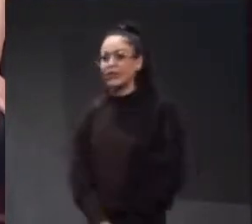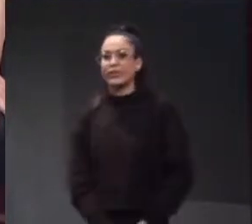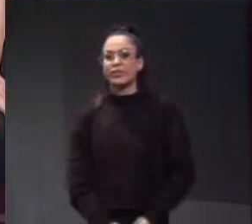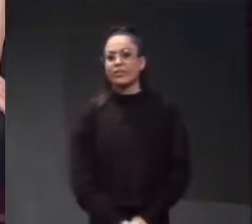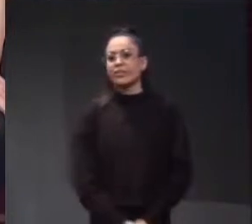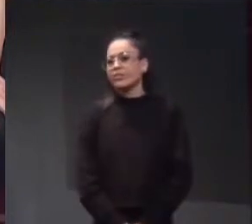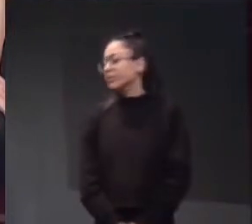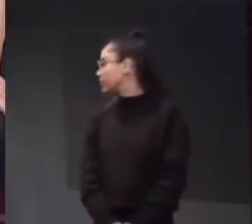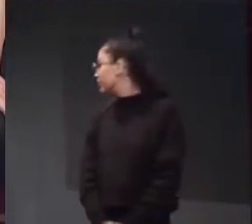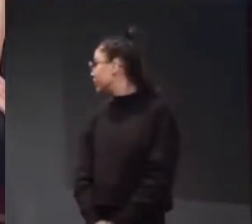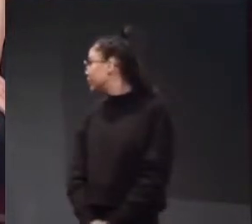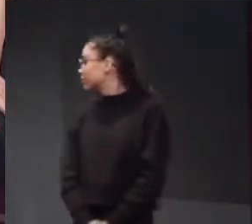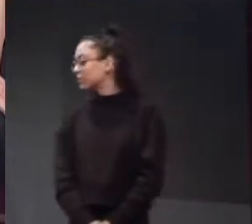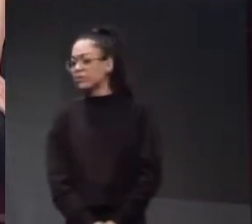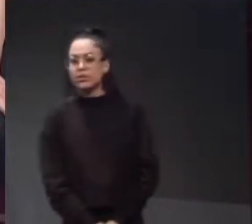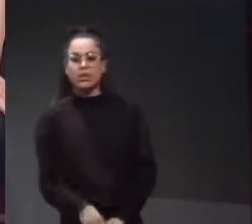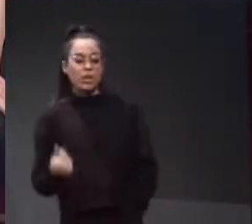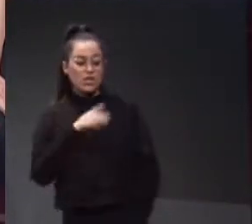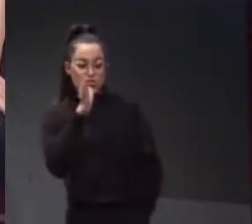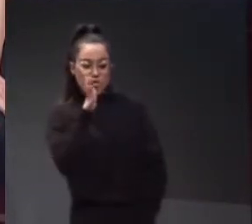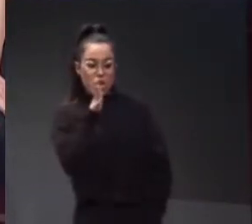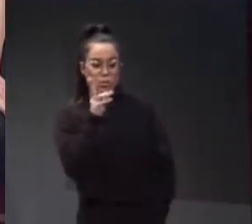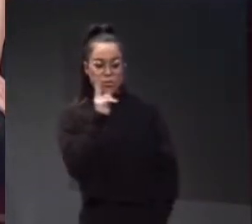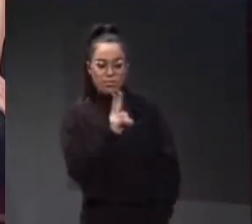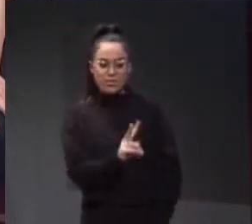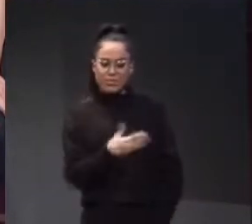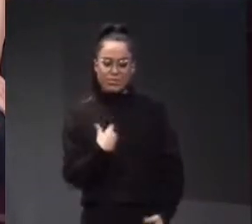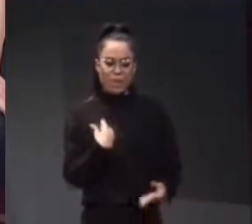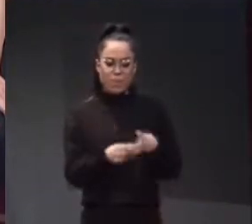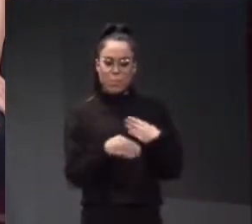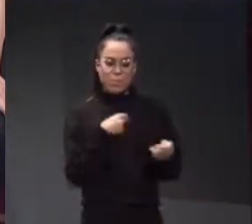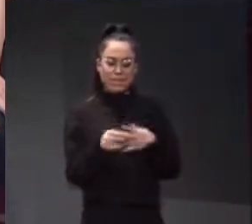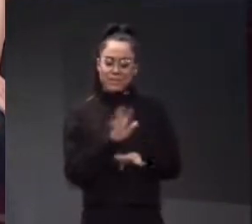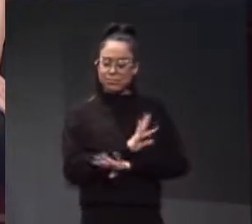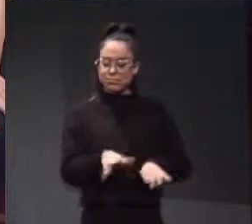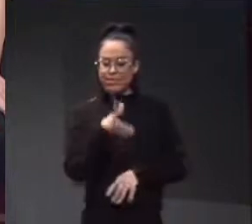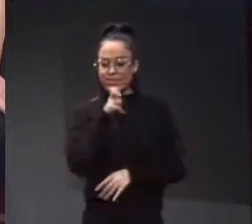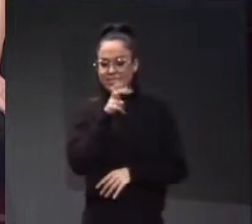bien es terrible pero lo de plástico no faltan